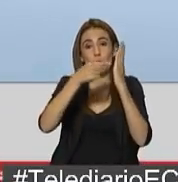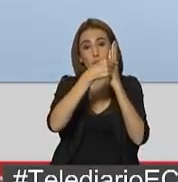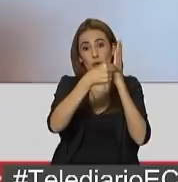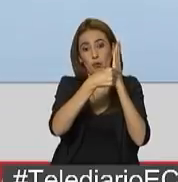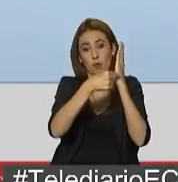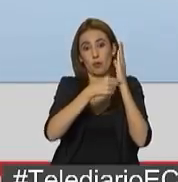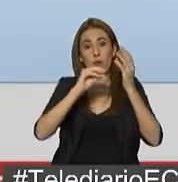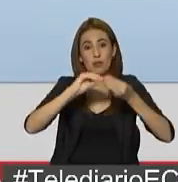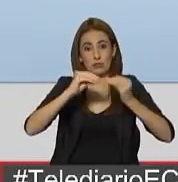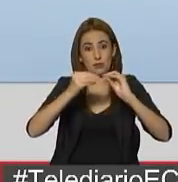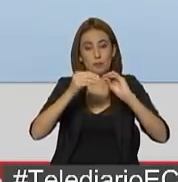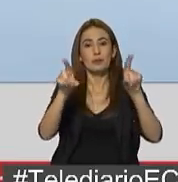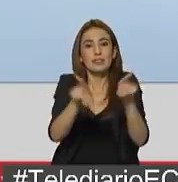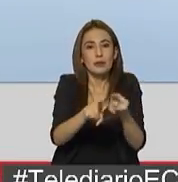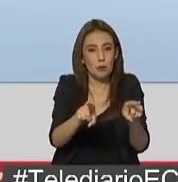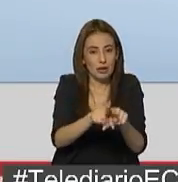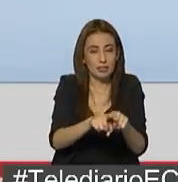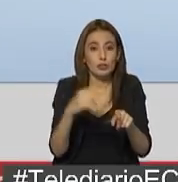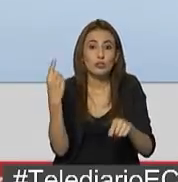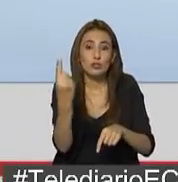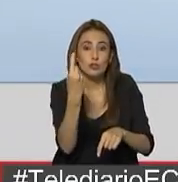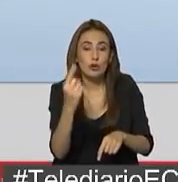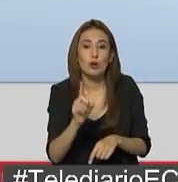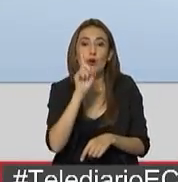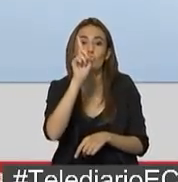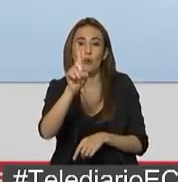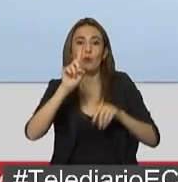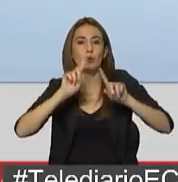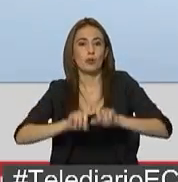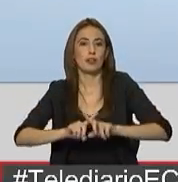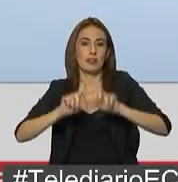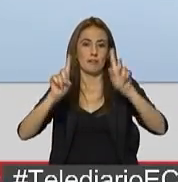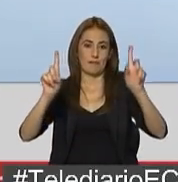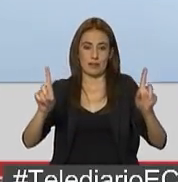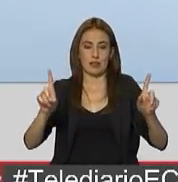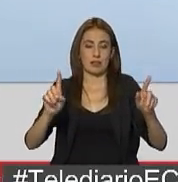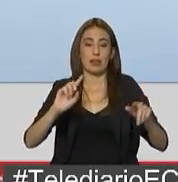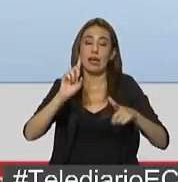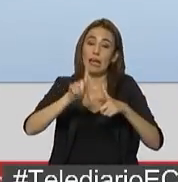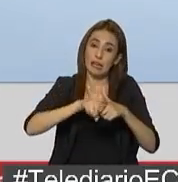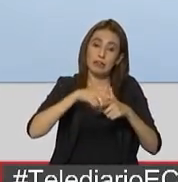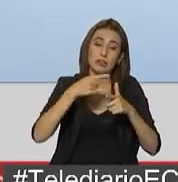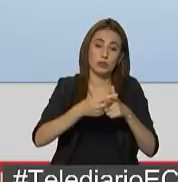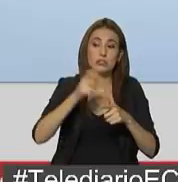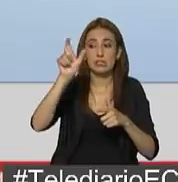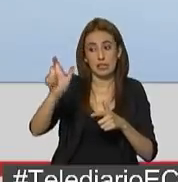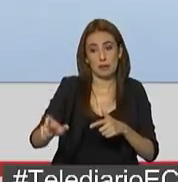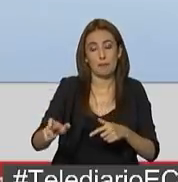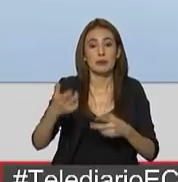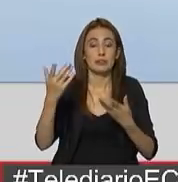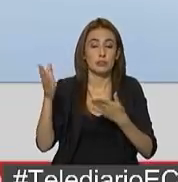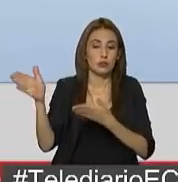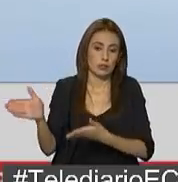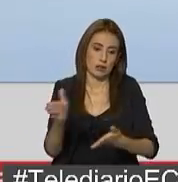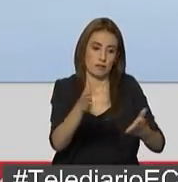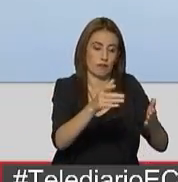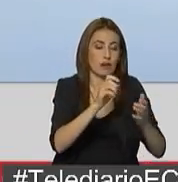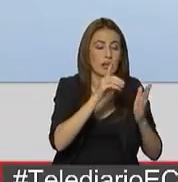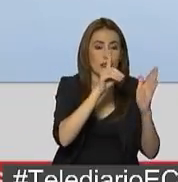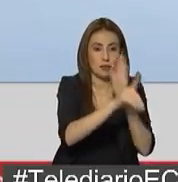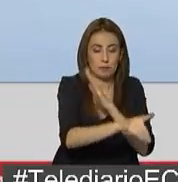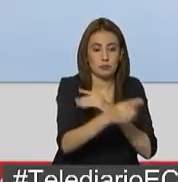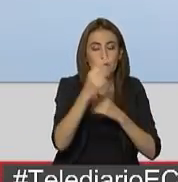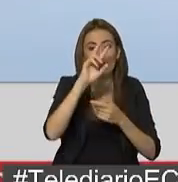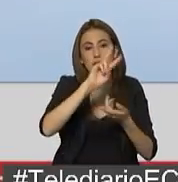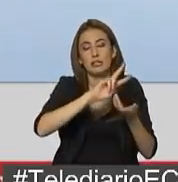mi cuenta menos uno. Entonces el mensajero, usted sabe que pasamos tiempos difíciles, se equivocó. Por ponerle un ejemplo, en vez de 4 puso 9